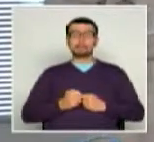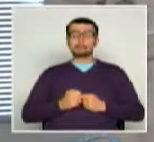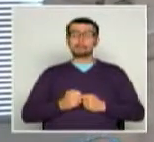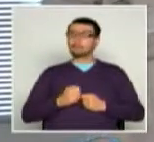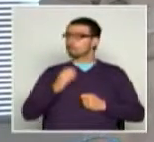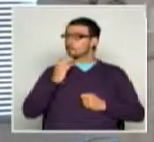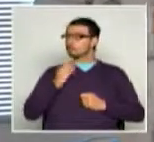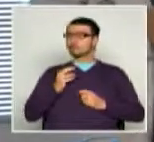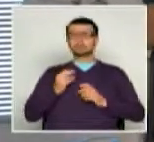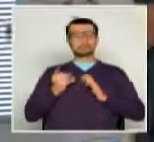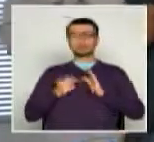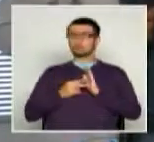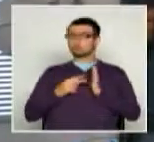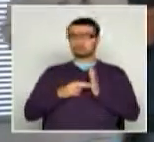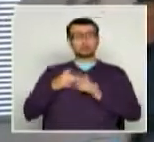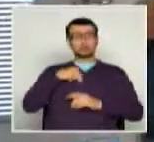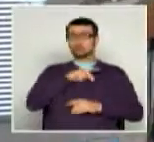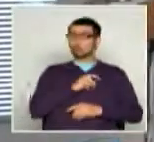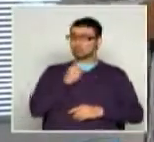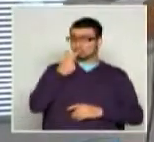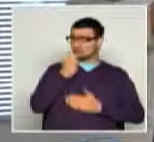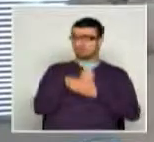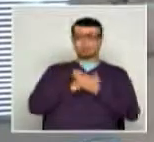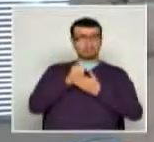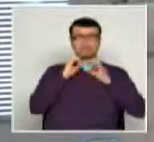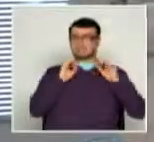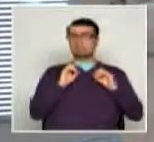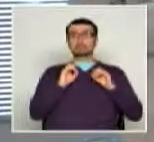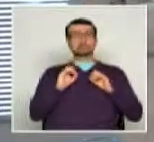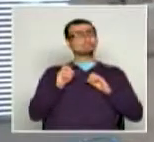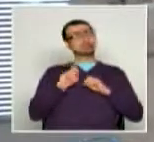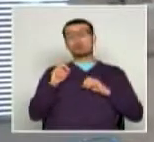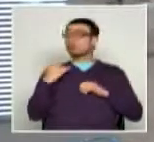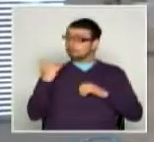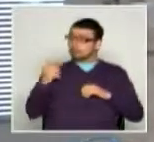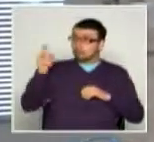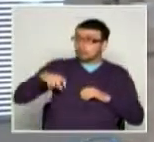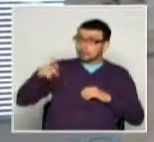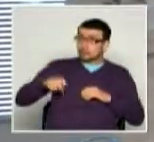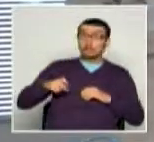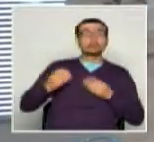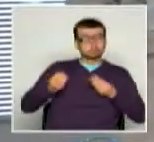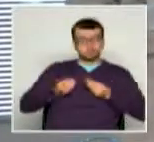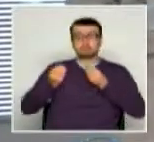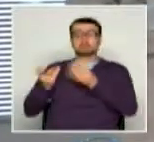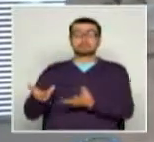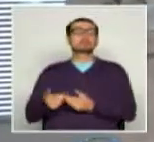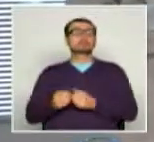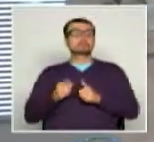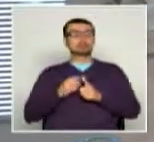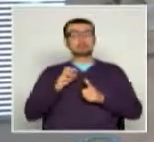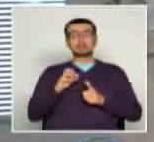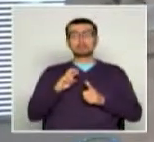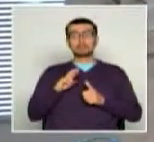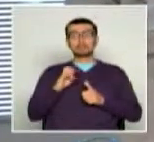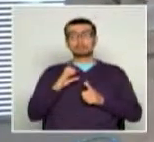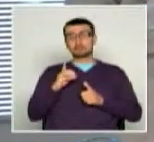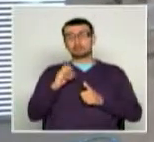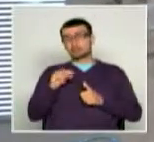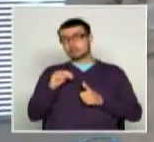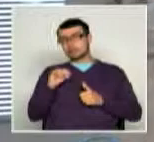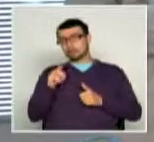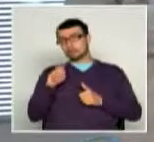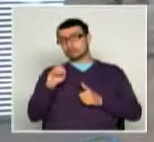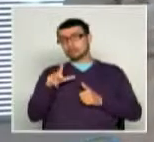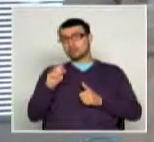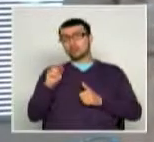nosotros no utilicemos medicamentos, quiero dejar eso claro. Cuando el paciente necesita su prednisolona, su metotrexate, su